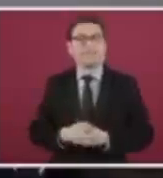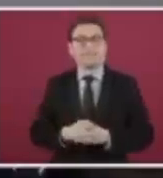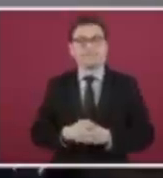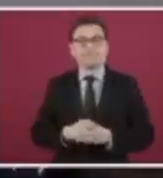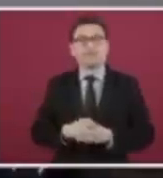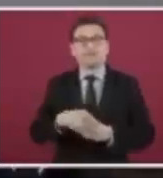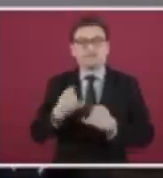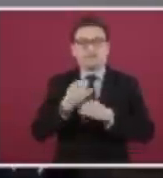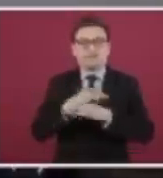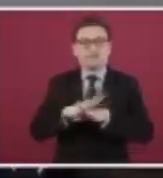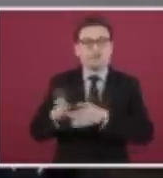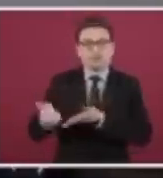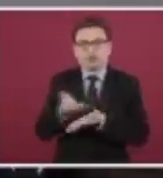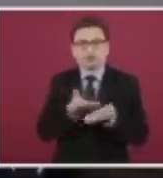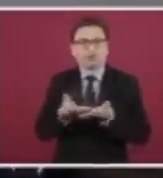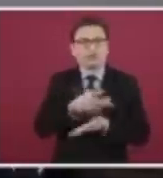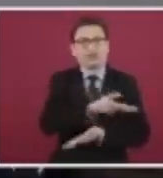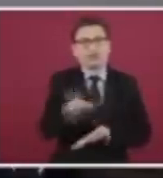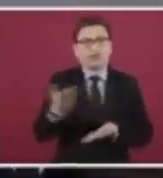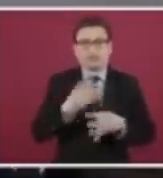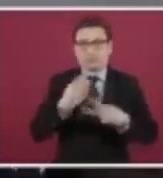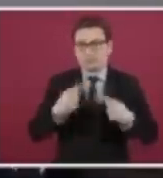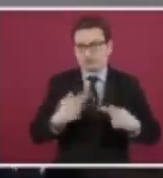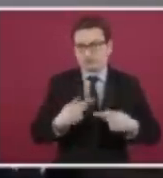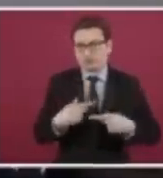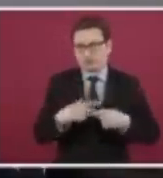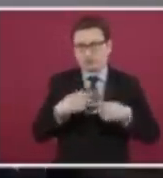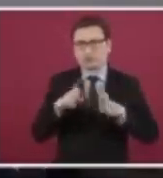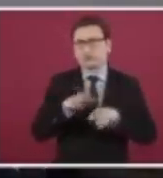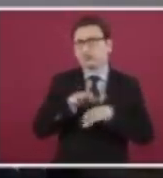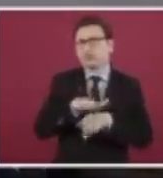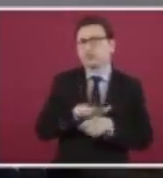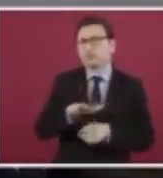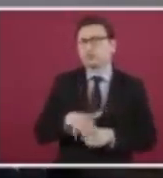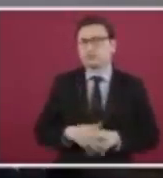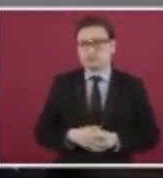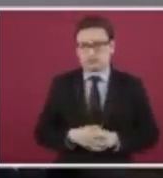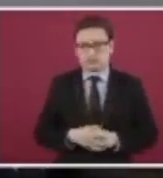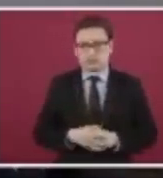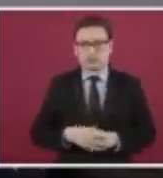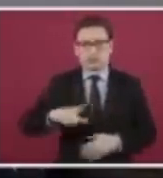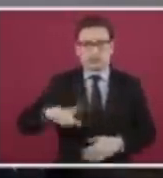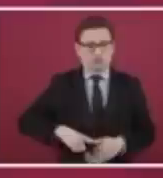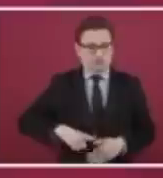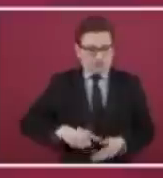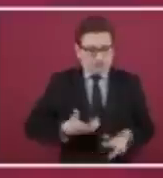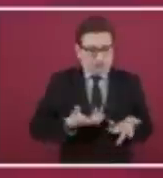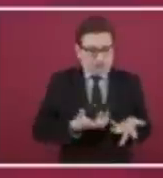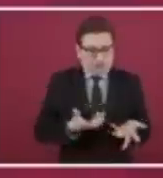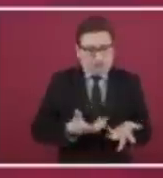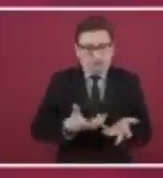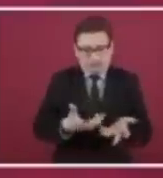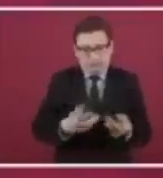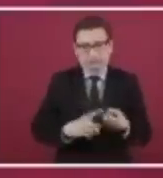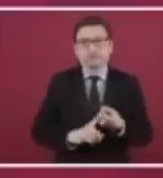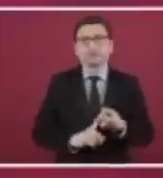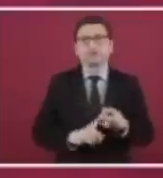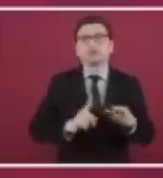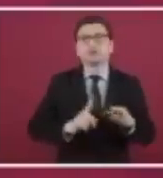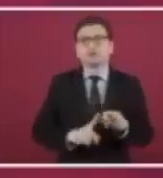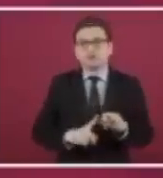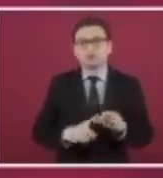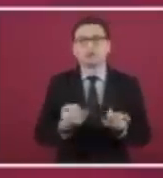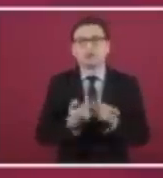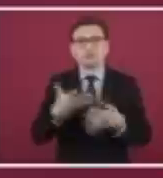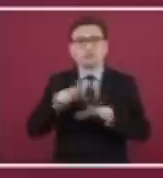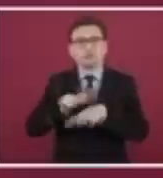la información a la gente sobre las acciones del gobierno con la